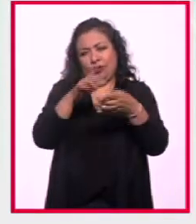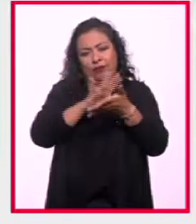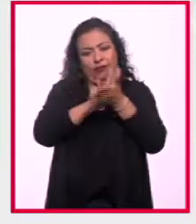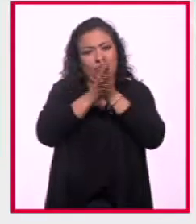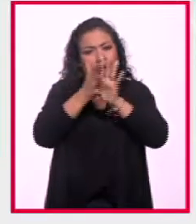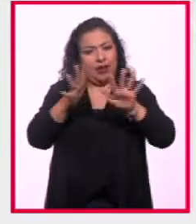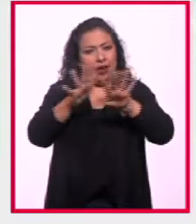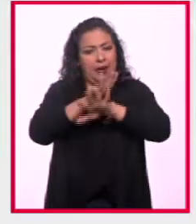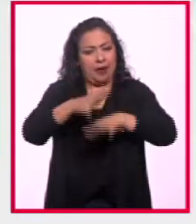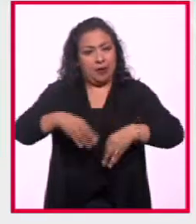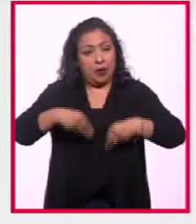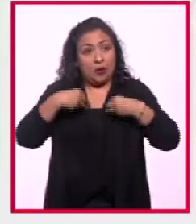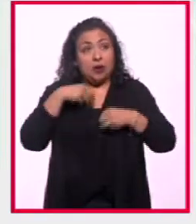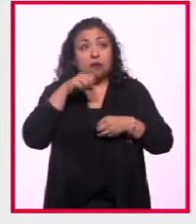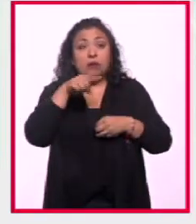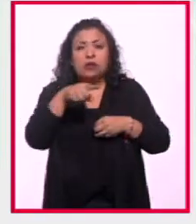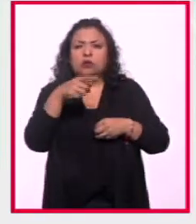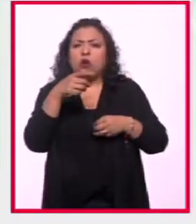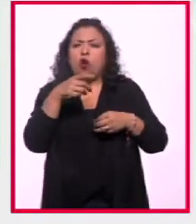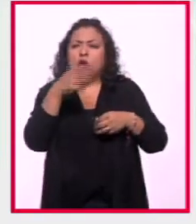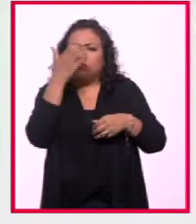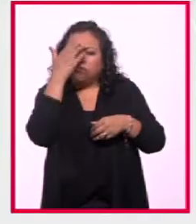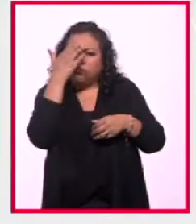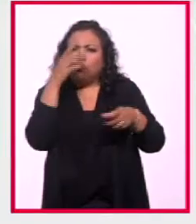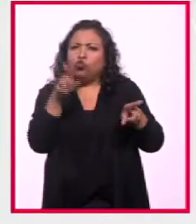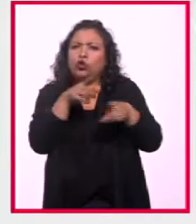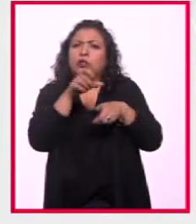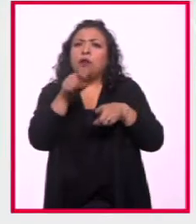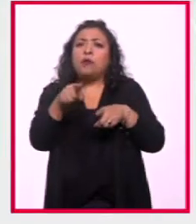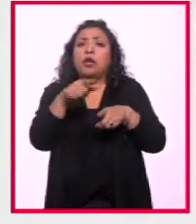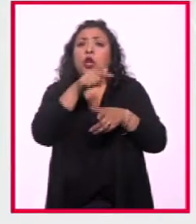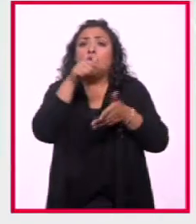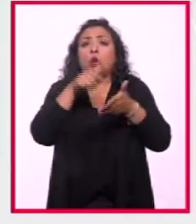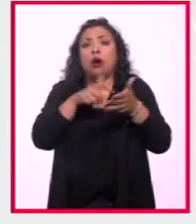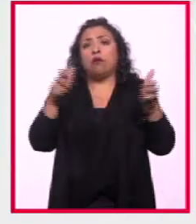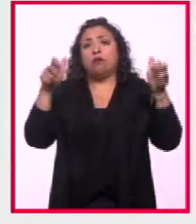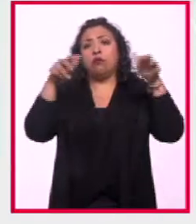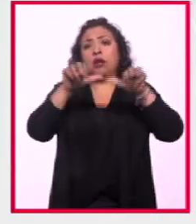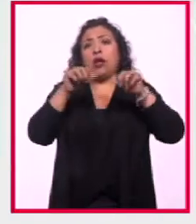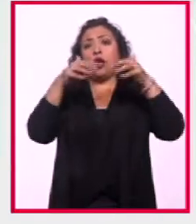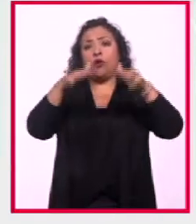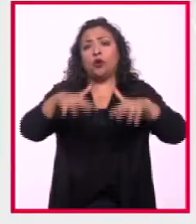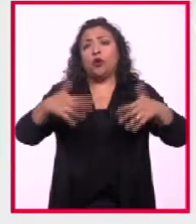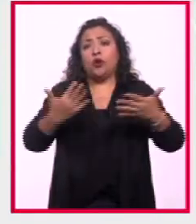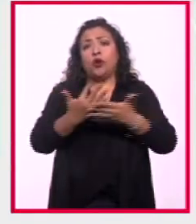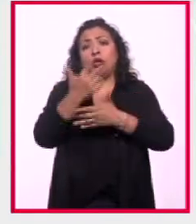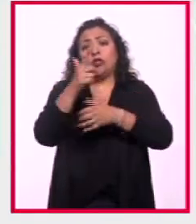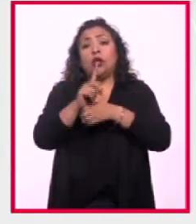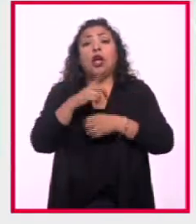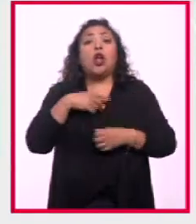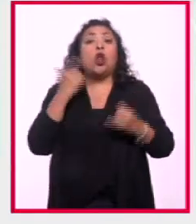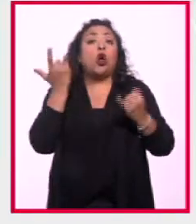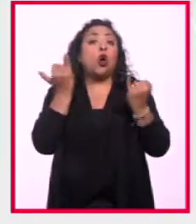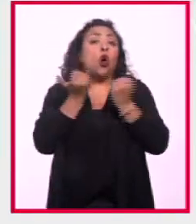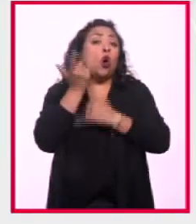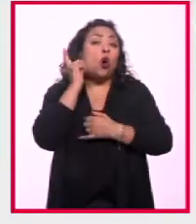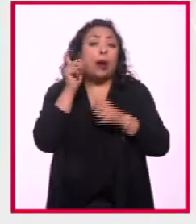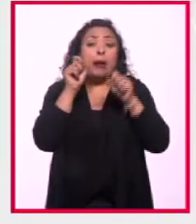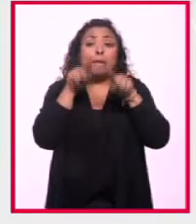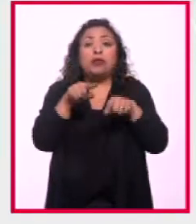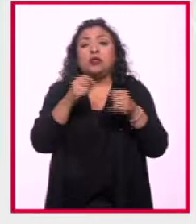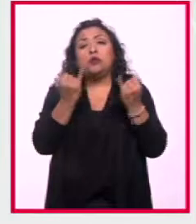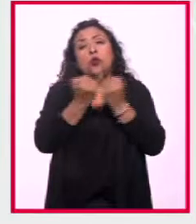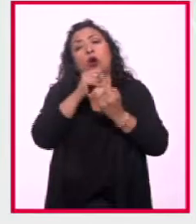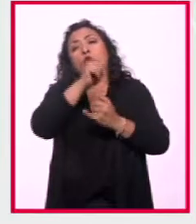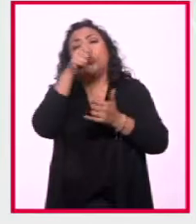transformar su vida y no solamente acercarse a la música también acercarse a recintos como la auditorio nacional esperemos que también ocurra en otros lugares